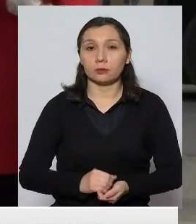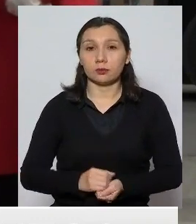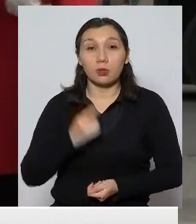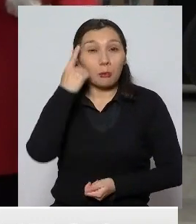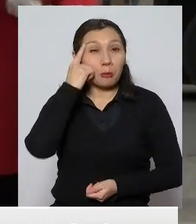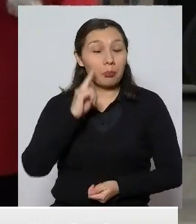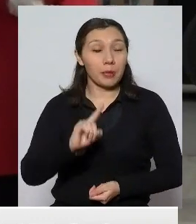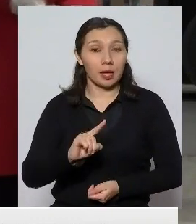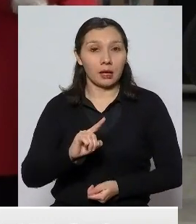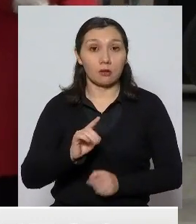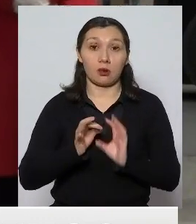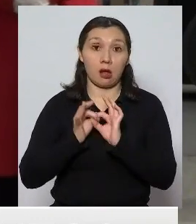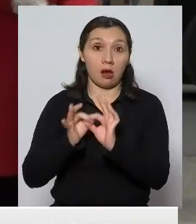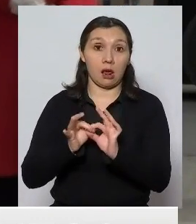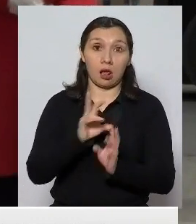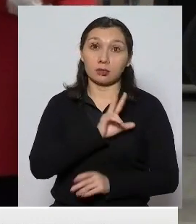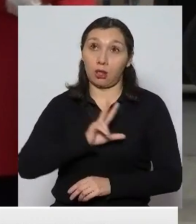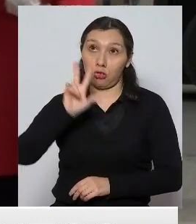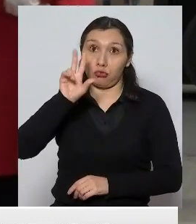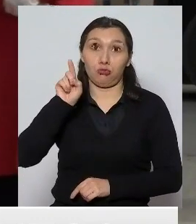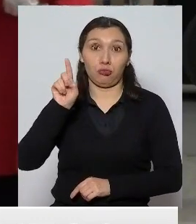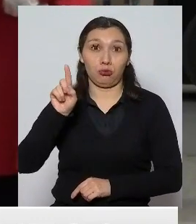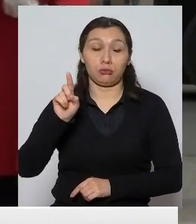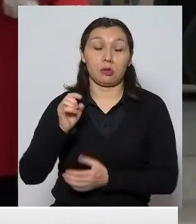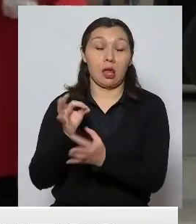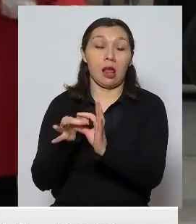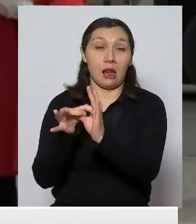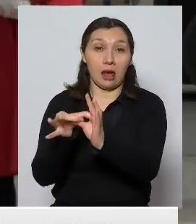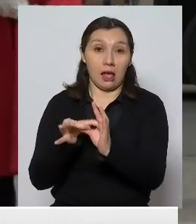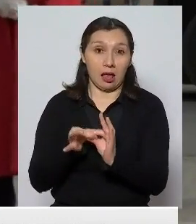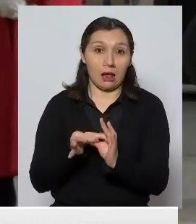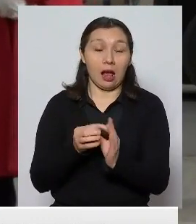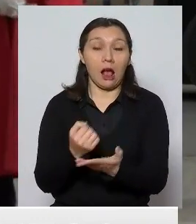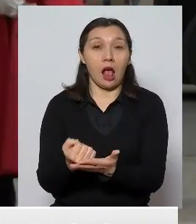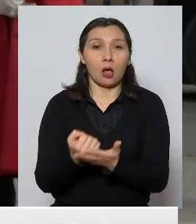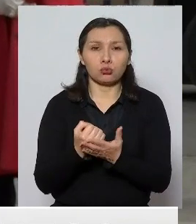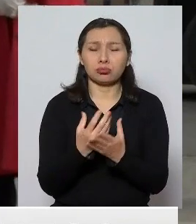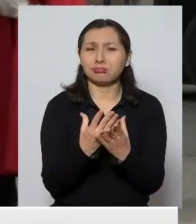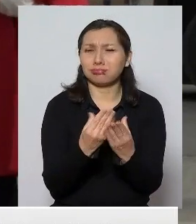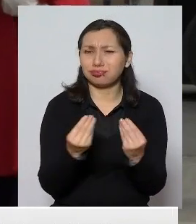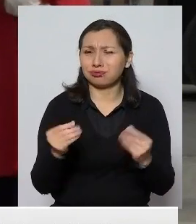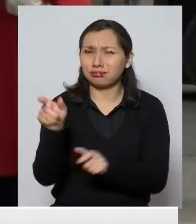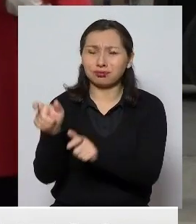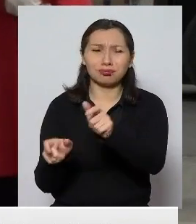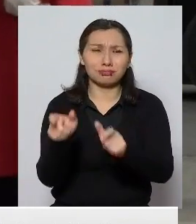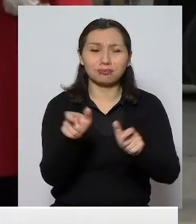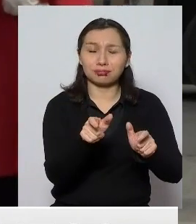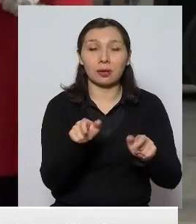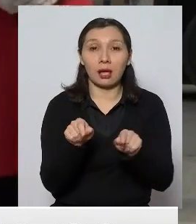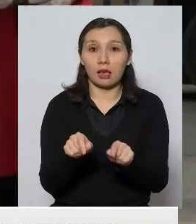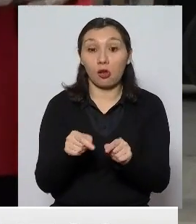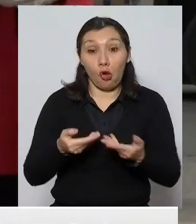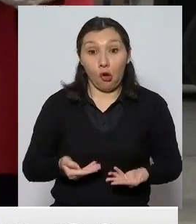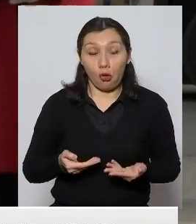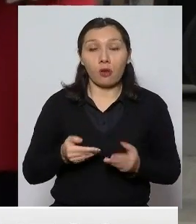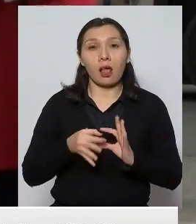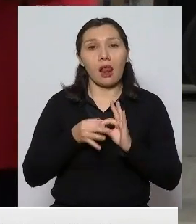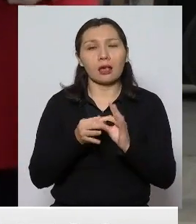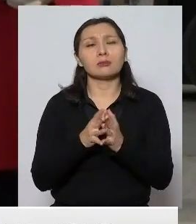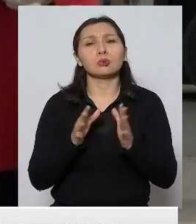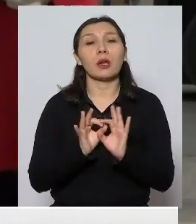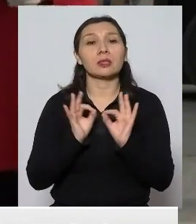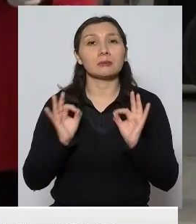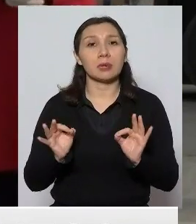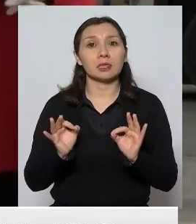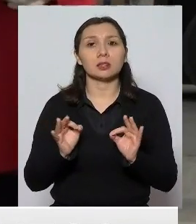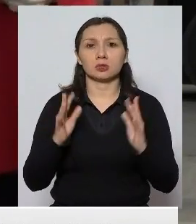Pero gracias a Dios y gracias a la ayuda de tanta gente, quiero hoy día agradecer muy especialmente a